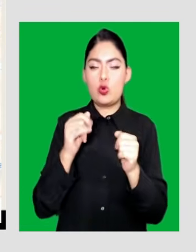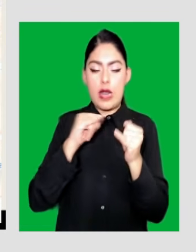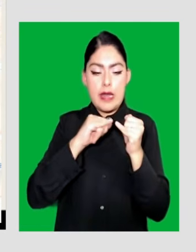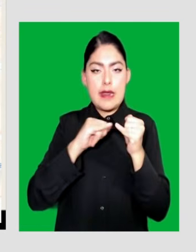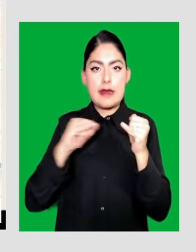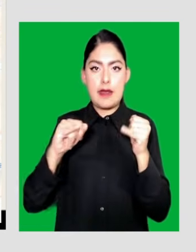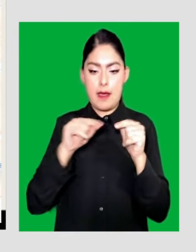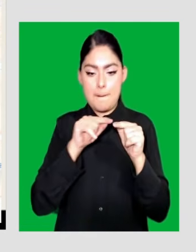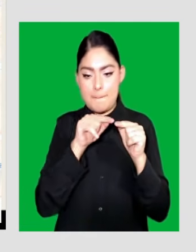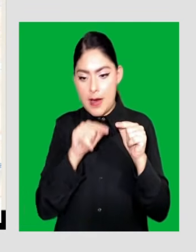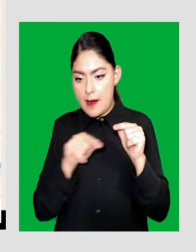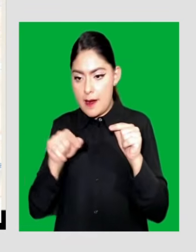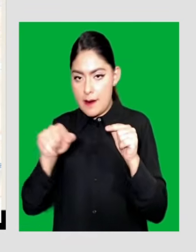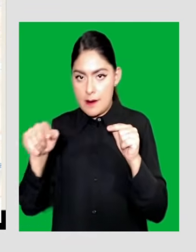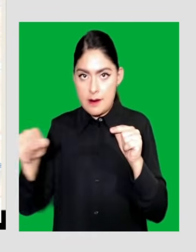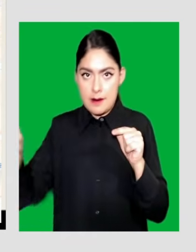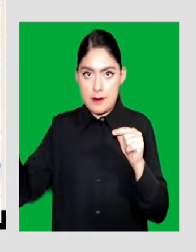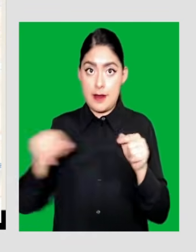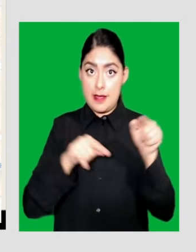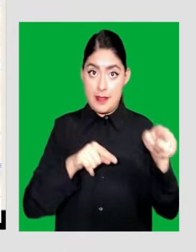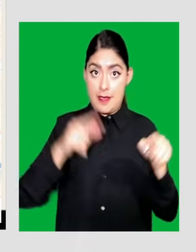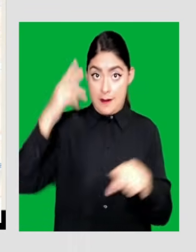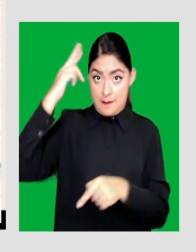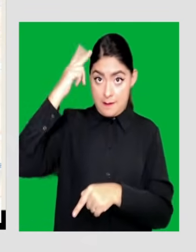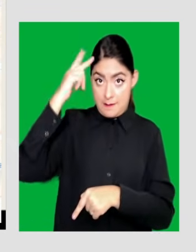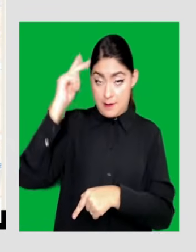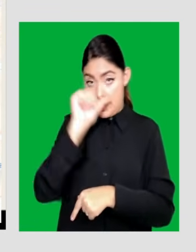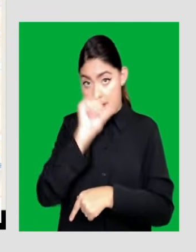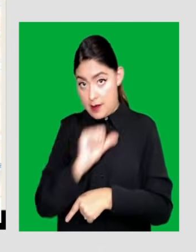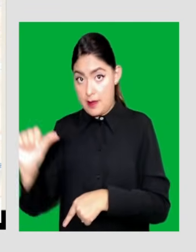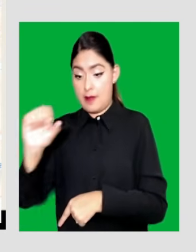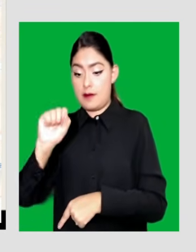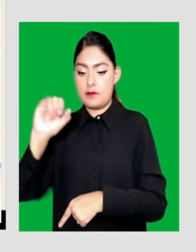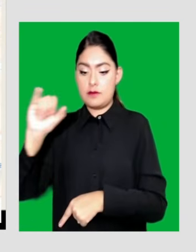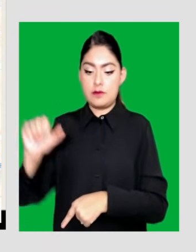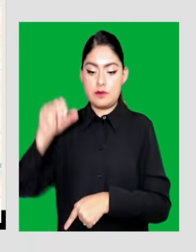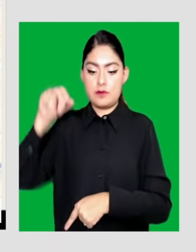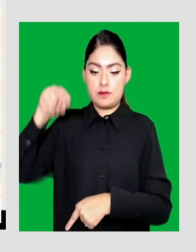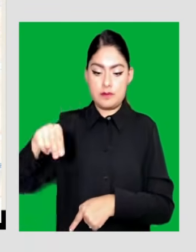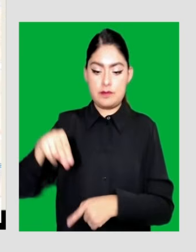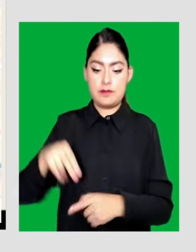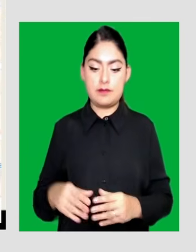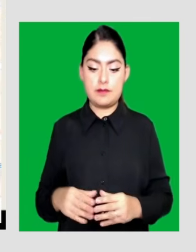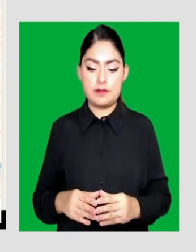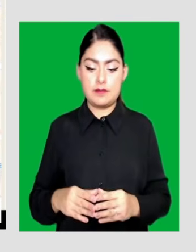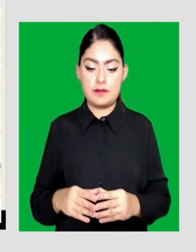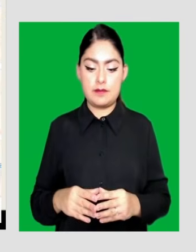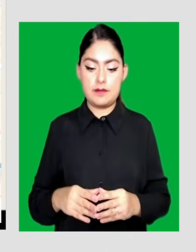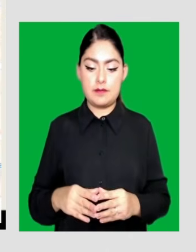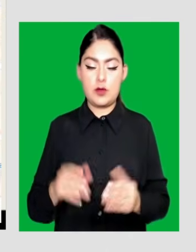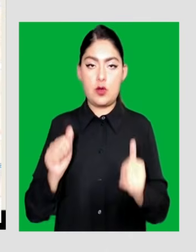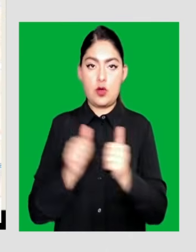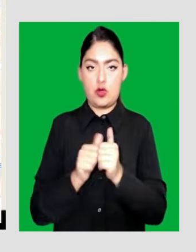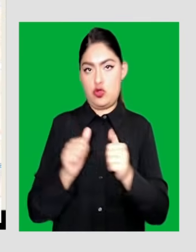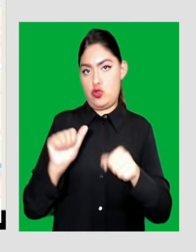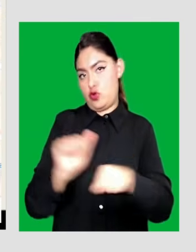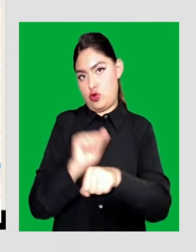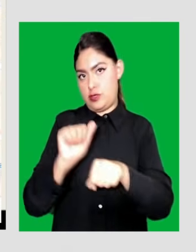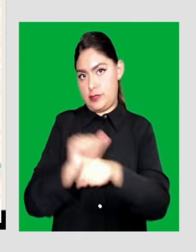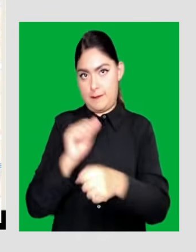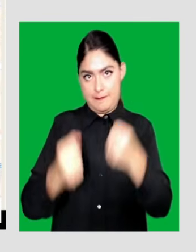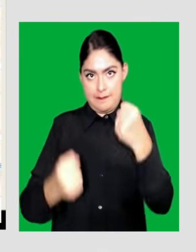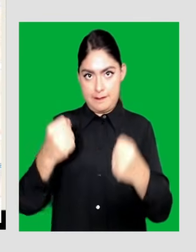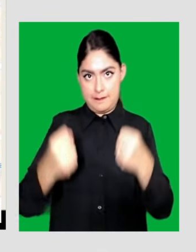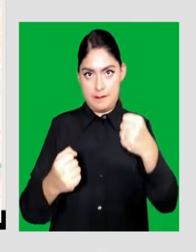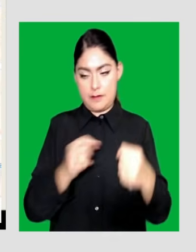Podemos ver que también nos aparece la opción que ya teníamos guardada. Vamos a seleccionarla. Y automáticamente nos va a